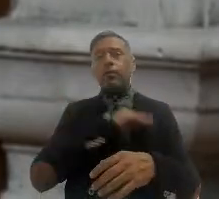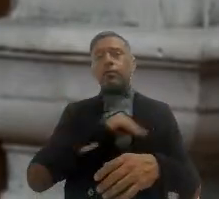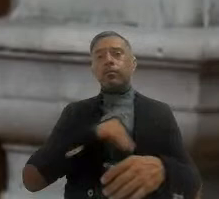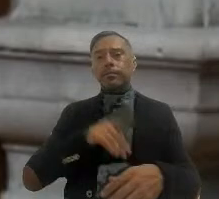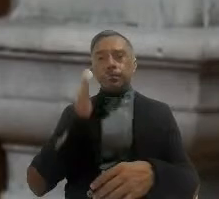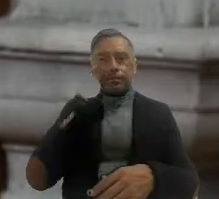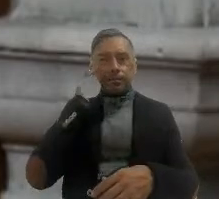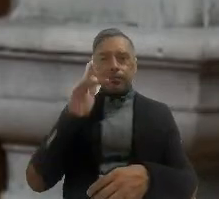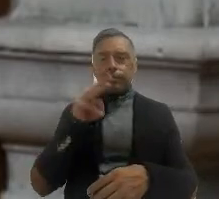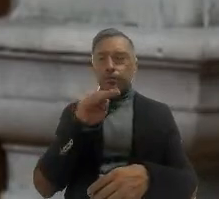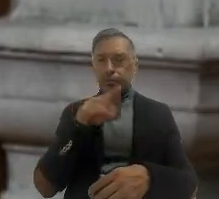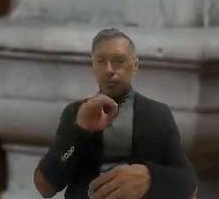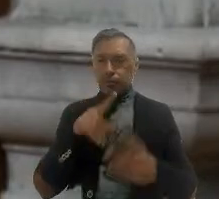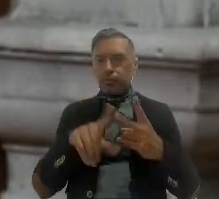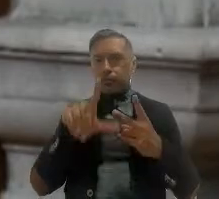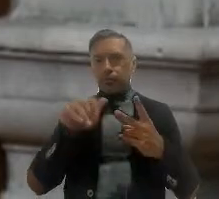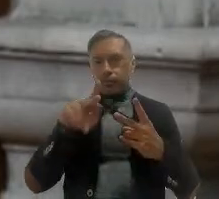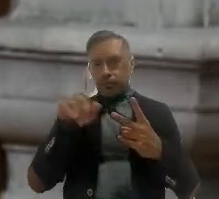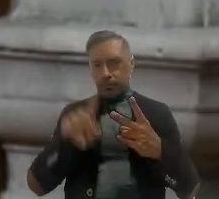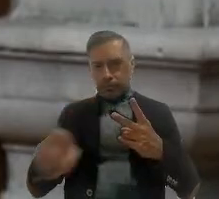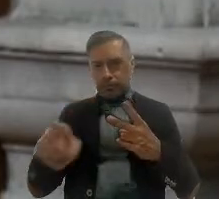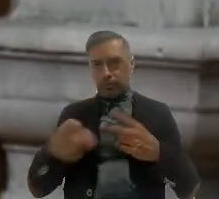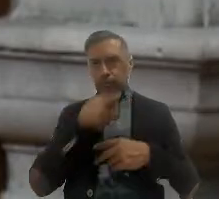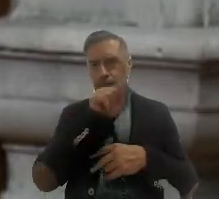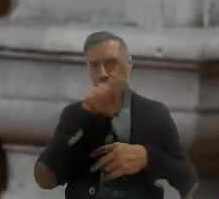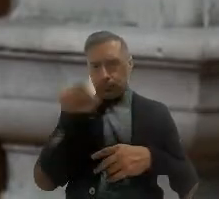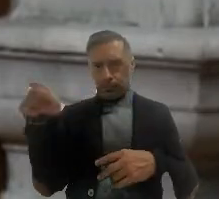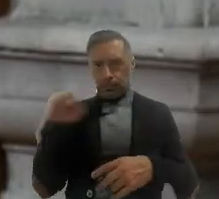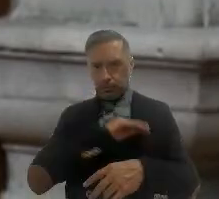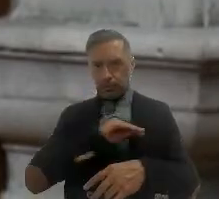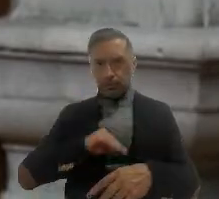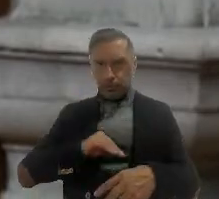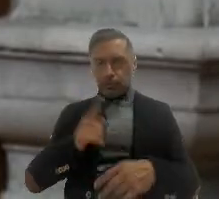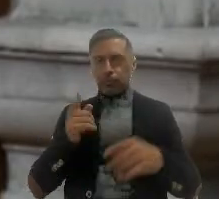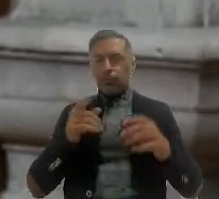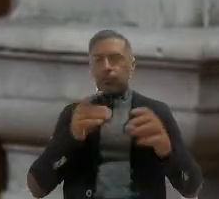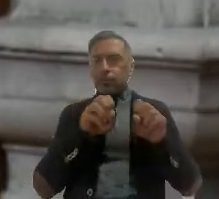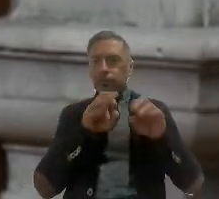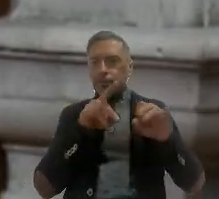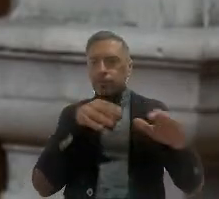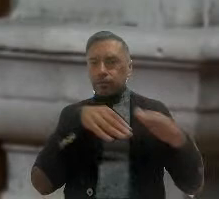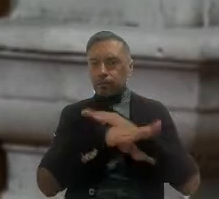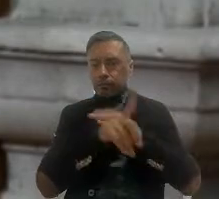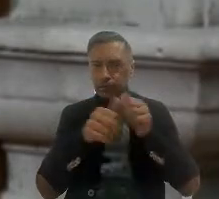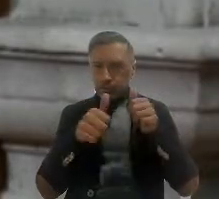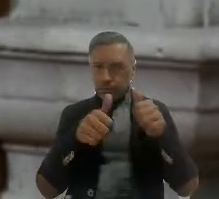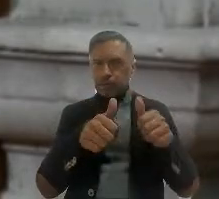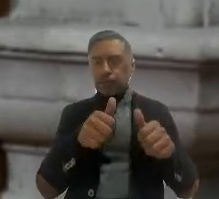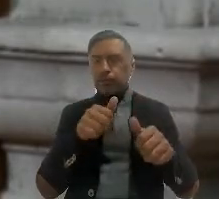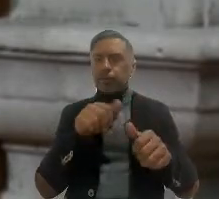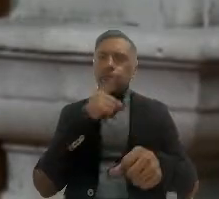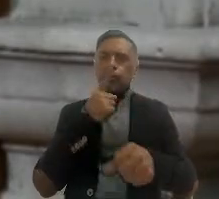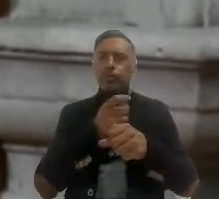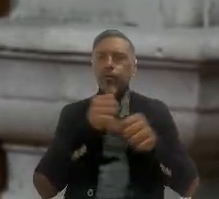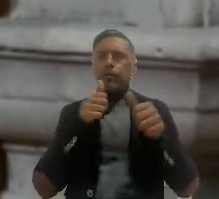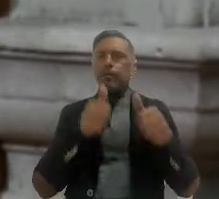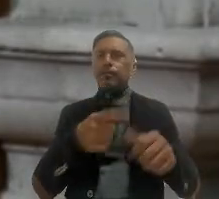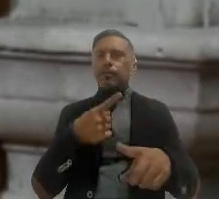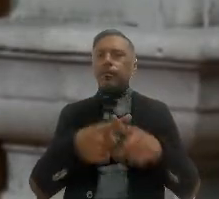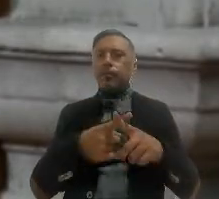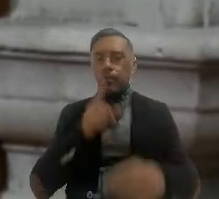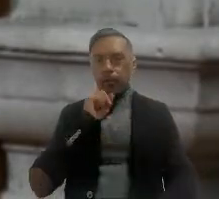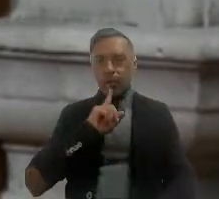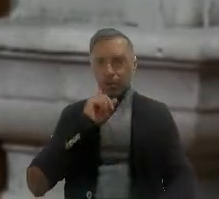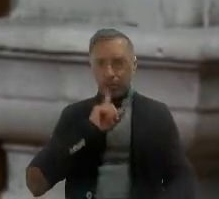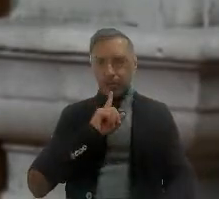y La Paz, que albergarán unidades especializadas para la atención prioritaria de las mujeres y que están